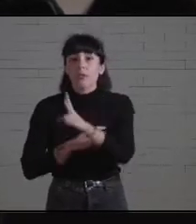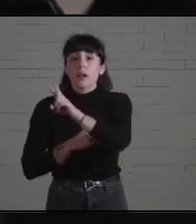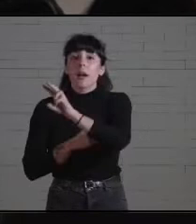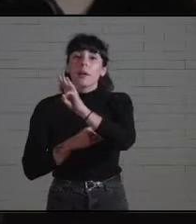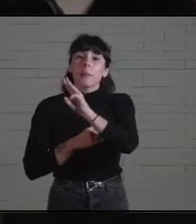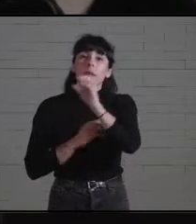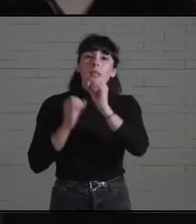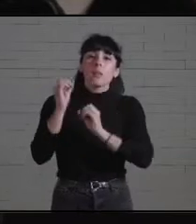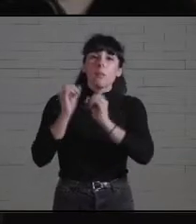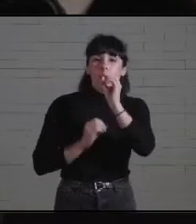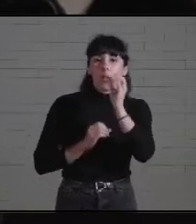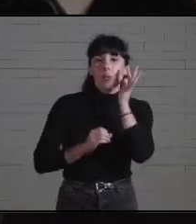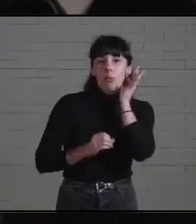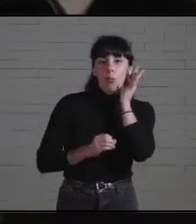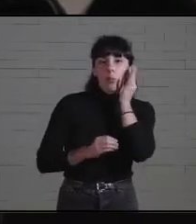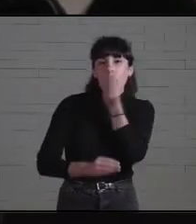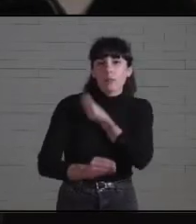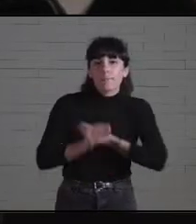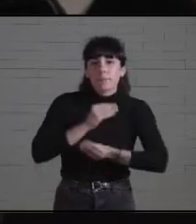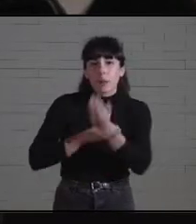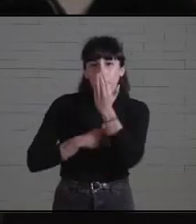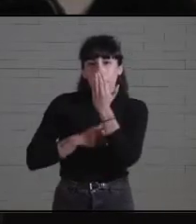permiso de nacimientos